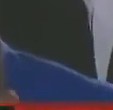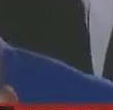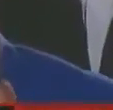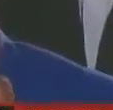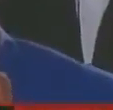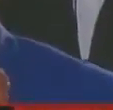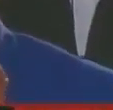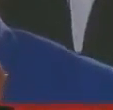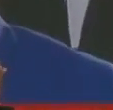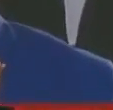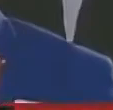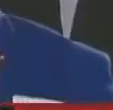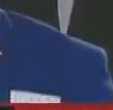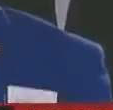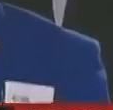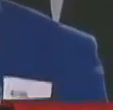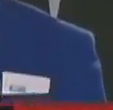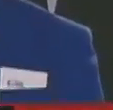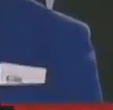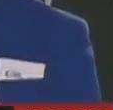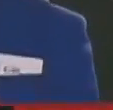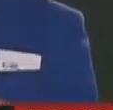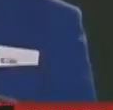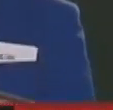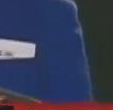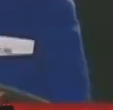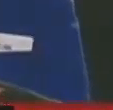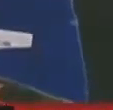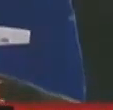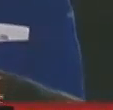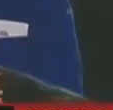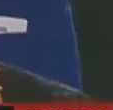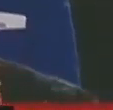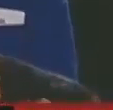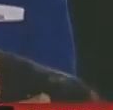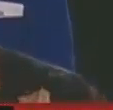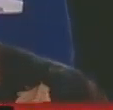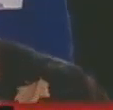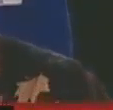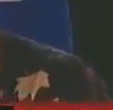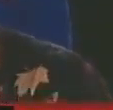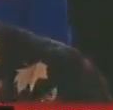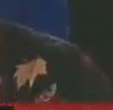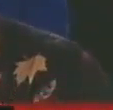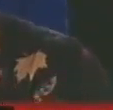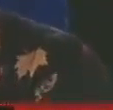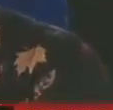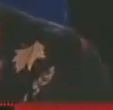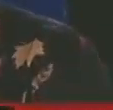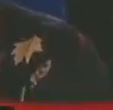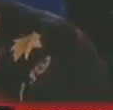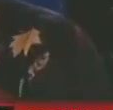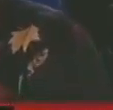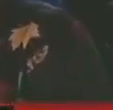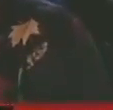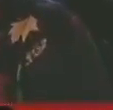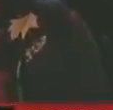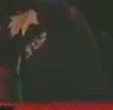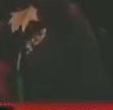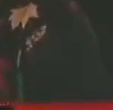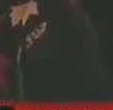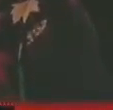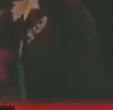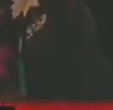estos últimos días nos confirma en la necesidad de que nos vayamos encontrando cada vez más en espacios